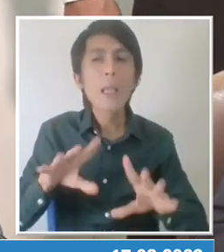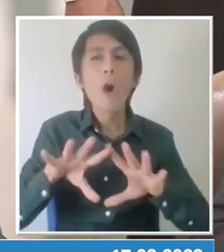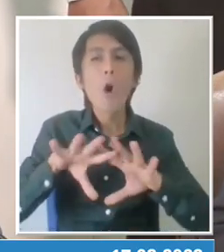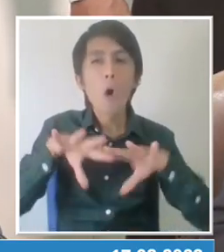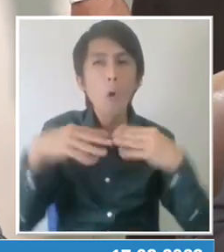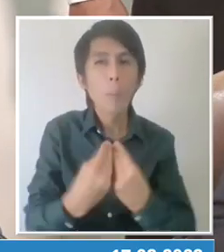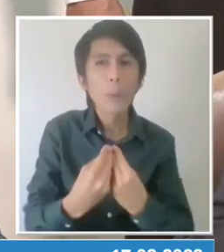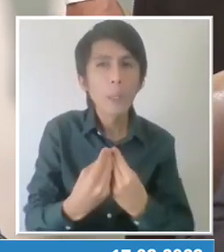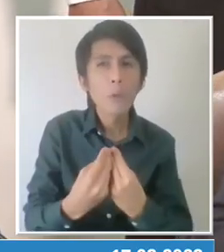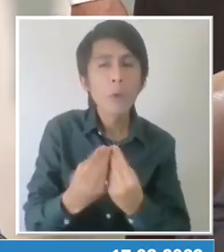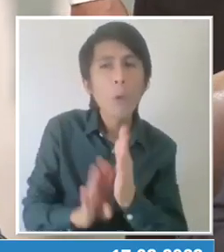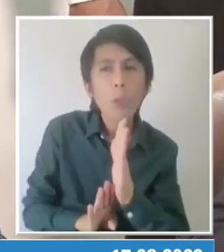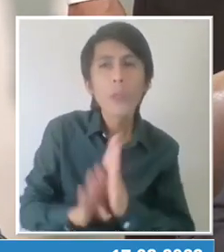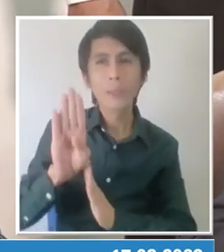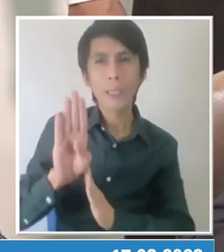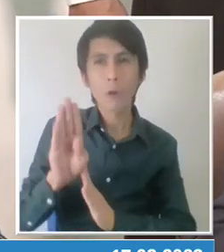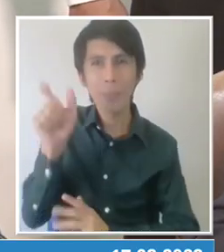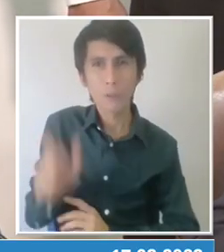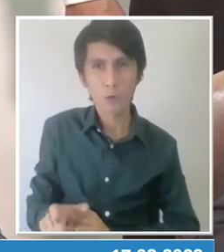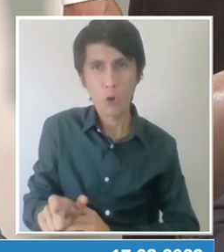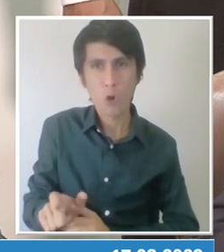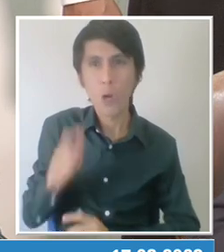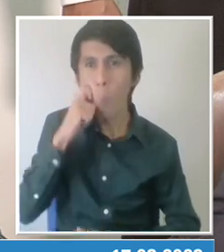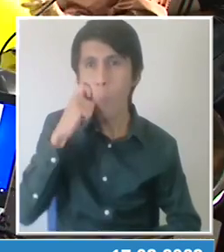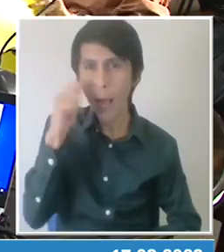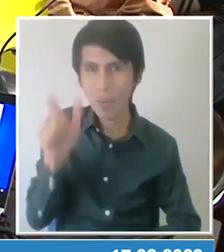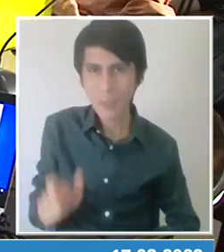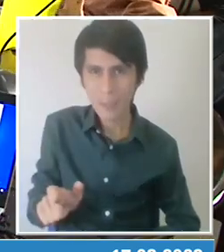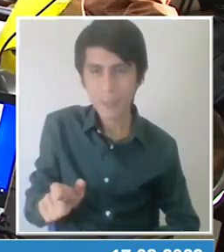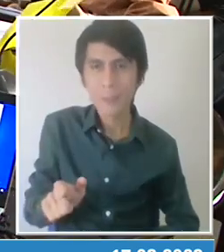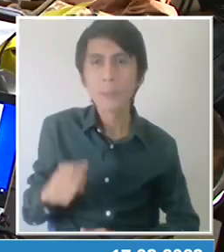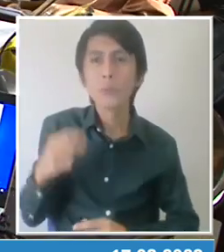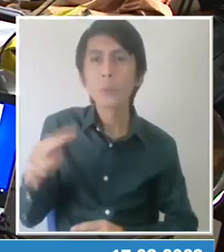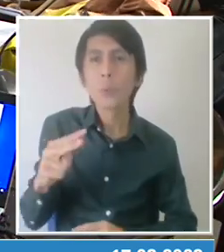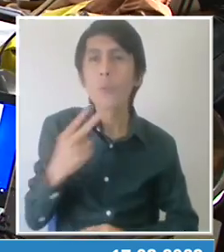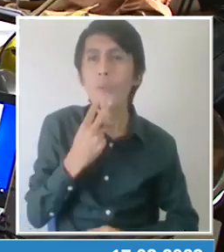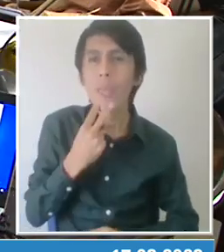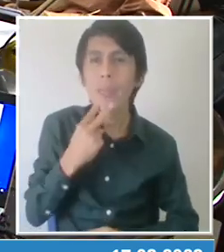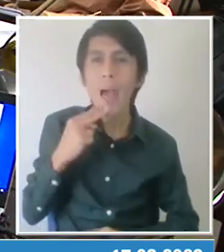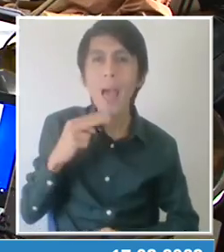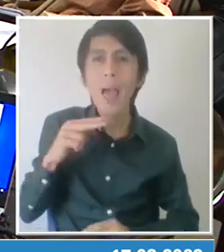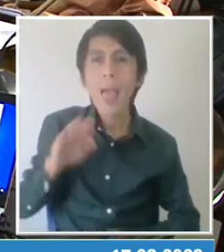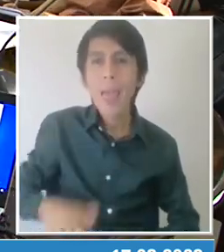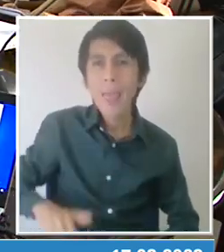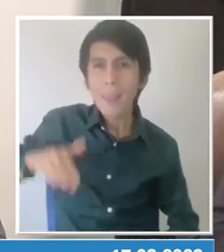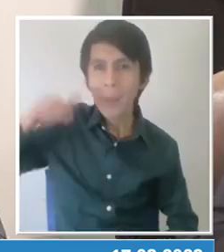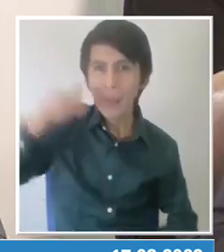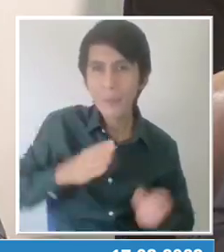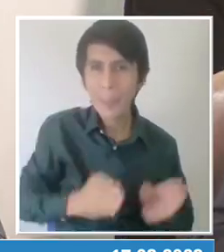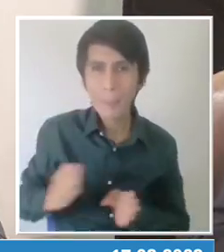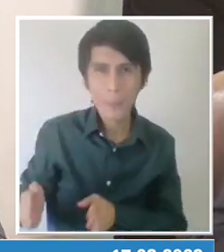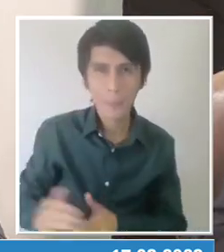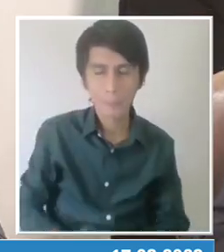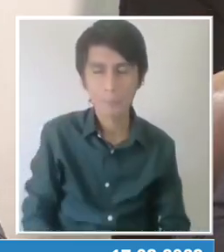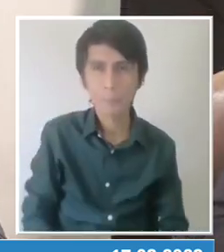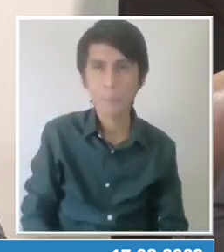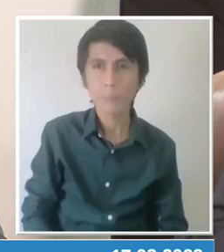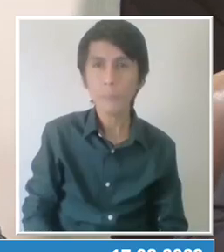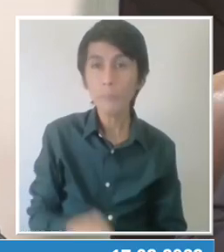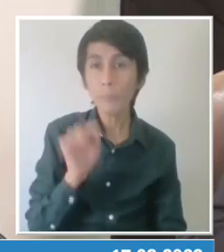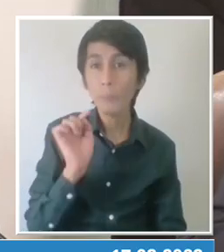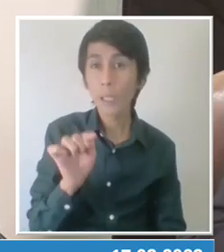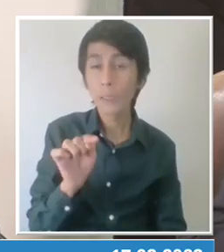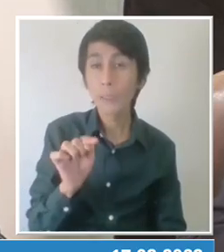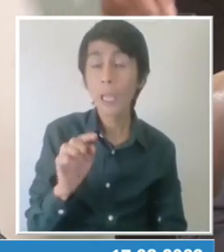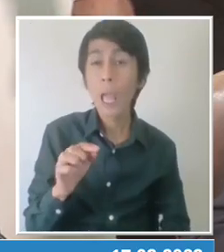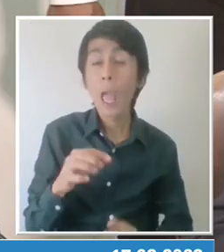pleno desarrollo de la persona humana en las distintas etapas de su vida. Y es un principio también